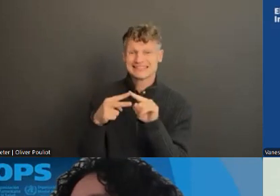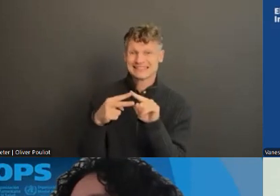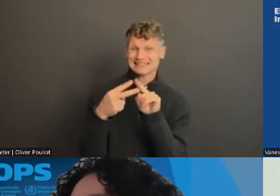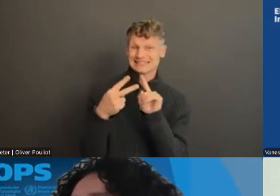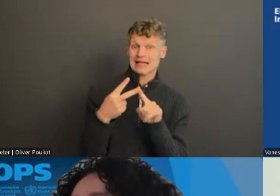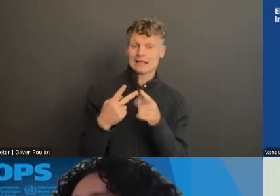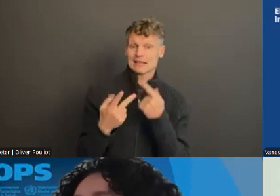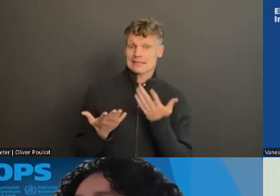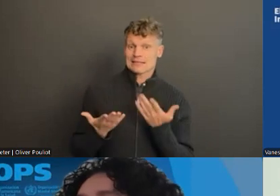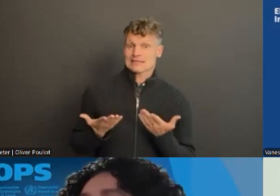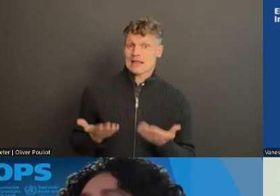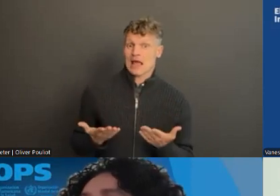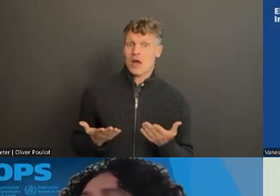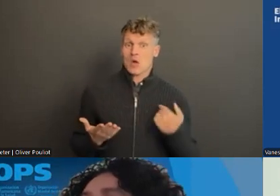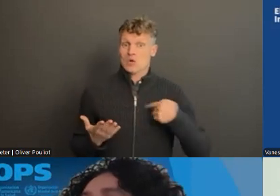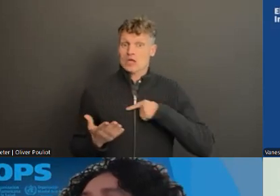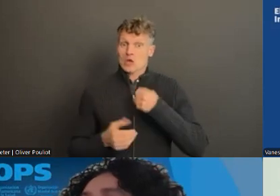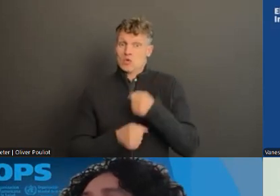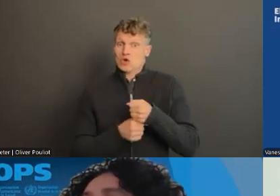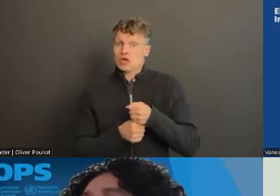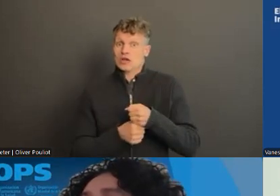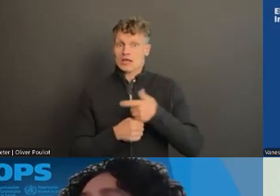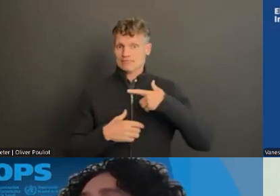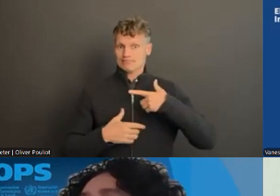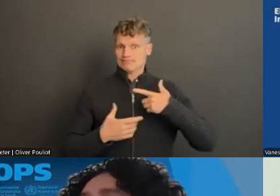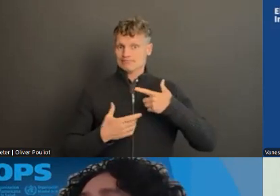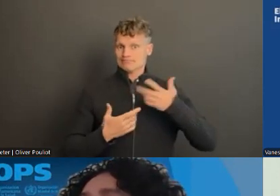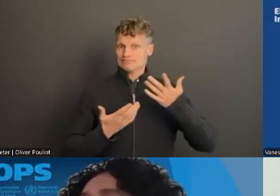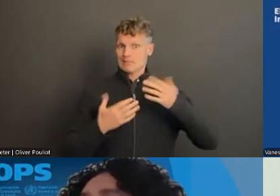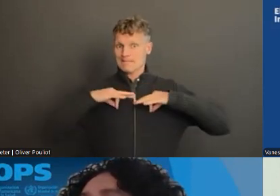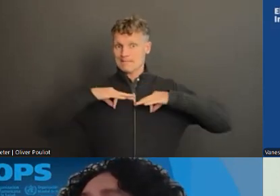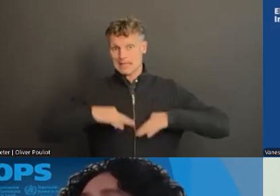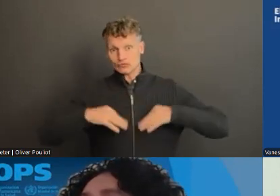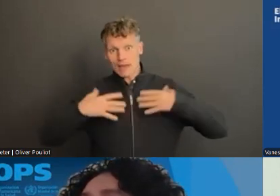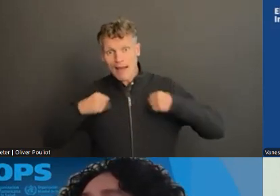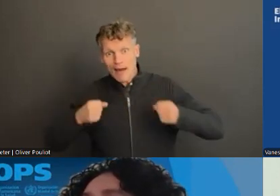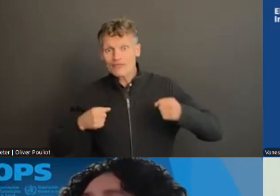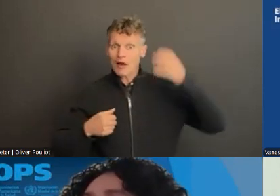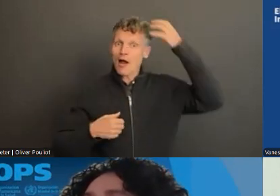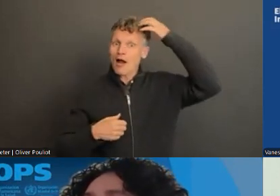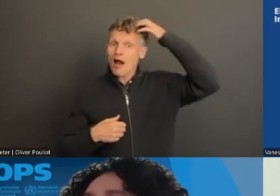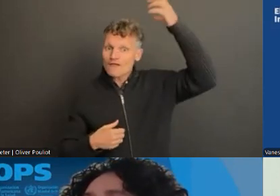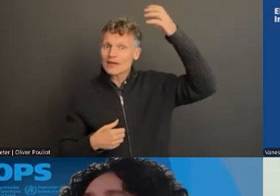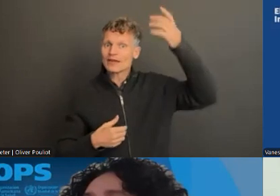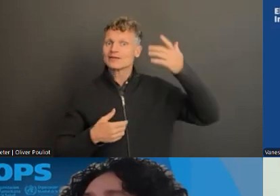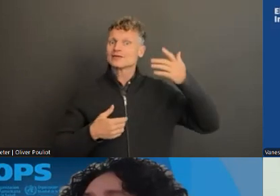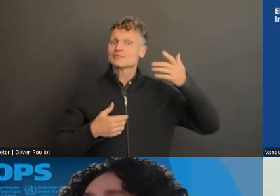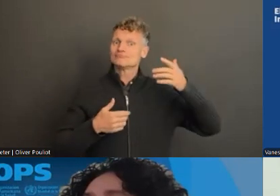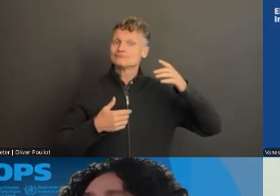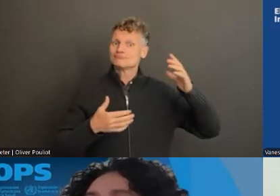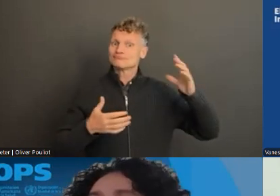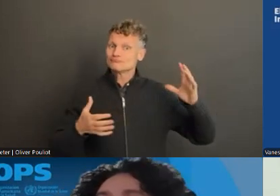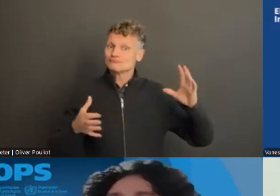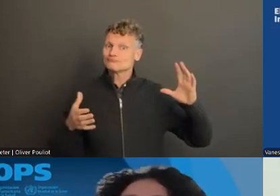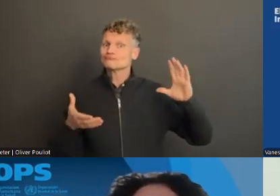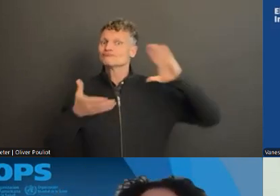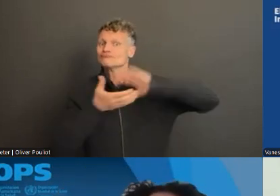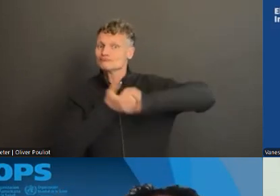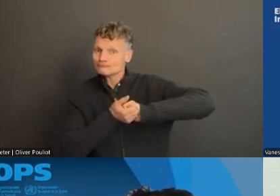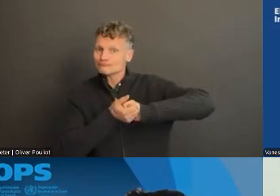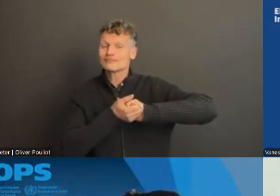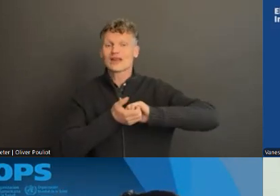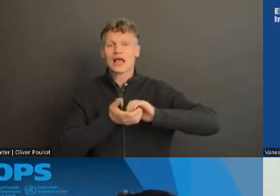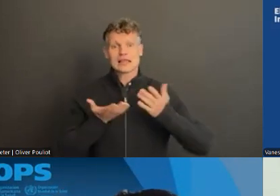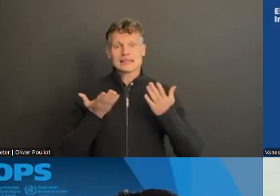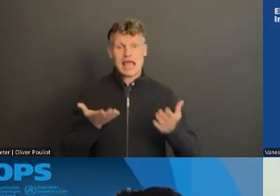interna? El segundo paso es que ahora que estamos trabajando internamente dentro del Ministerio de Salud, con todos los grupos, ¿cómo podemos